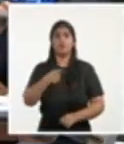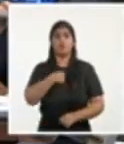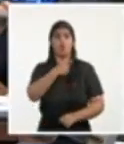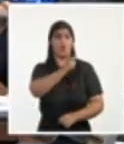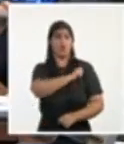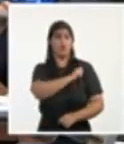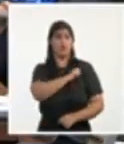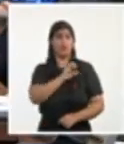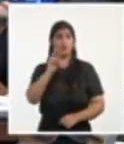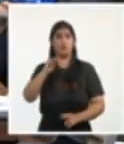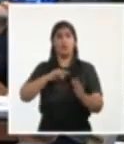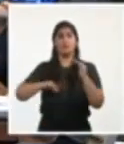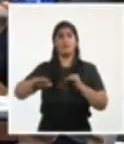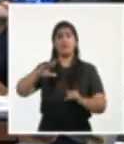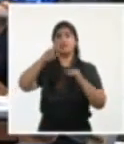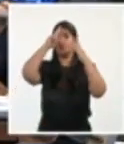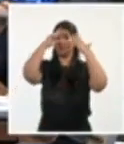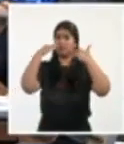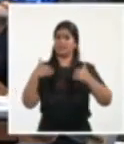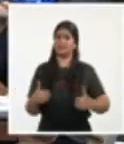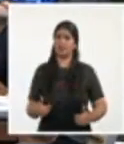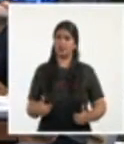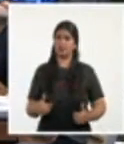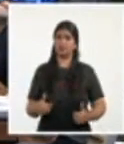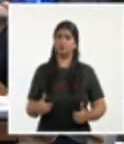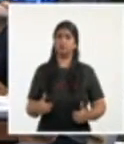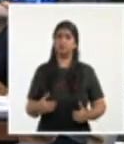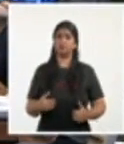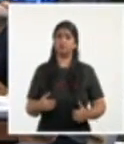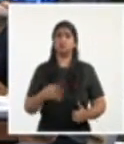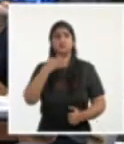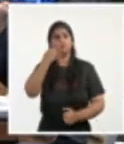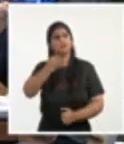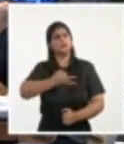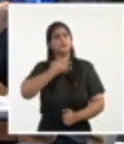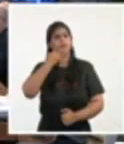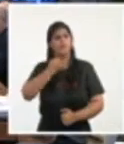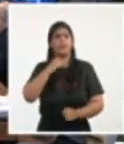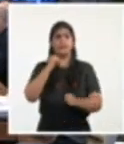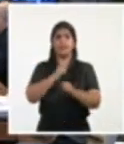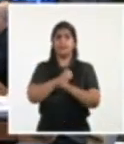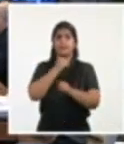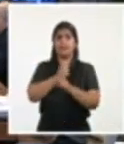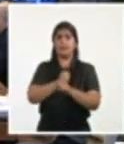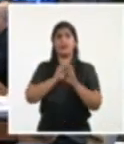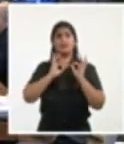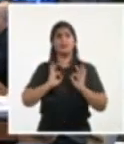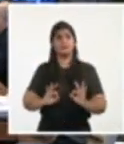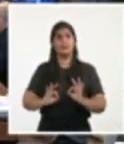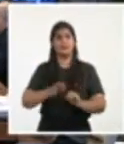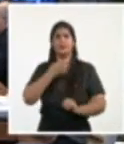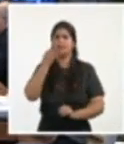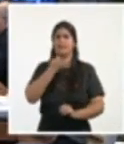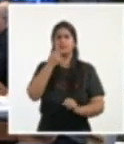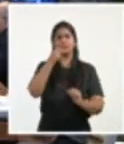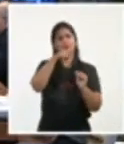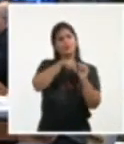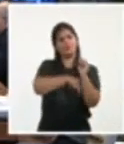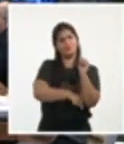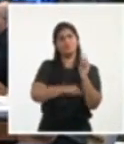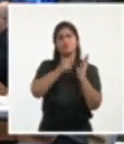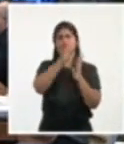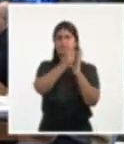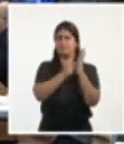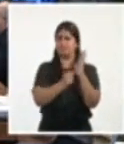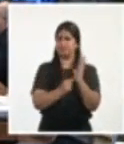que ha estado al pie del cañón trabajando con todo su sistema, de los elementos, además, desde un punto de vista más